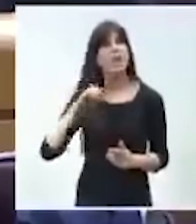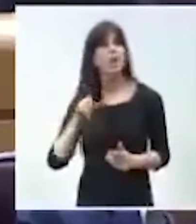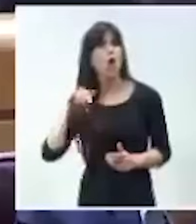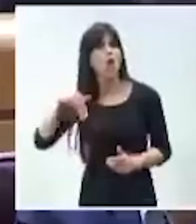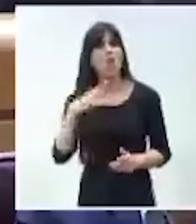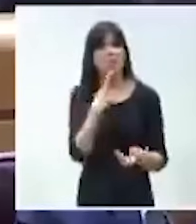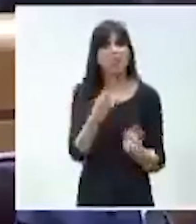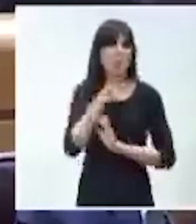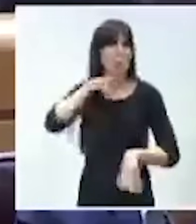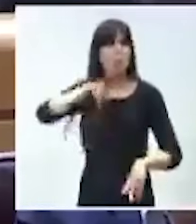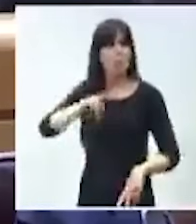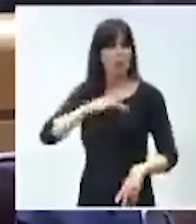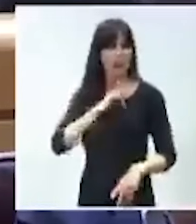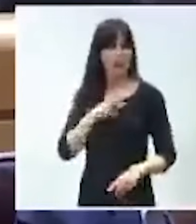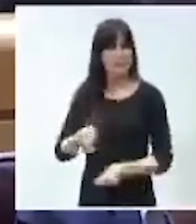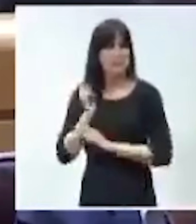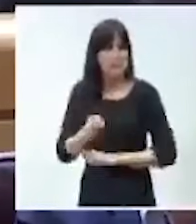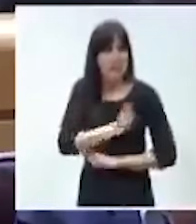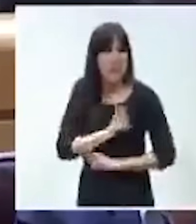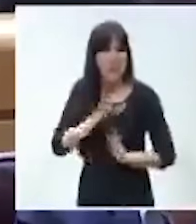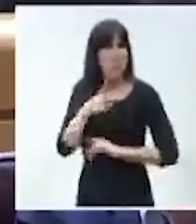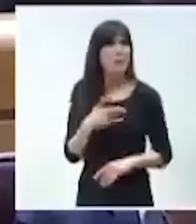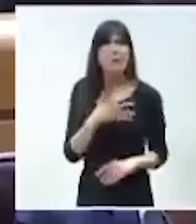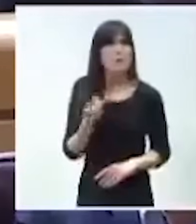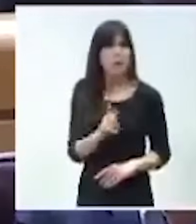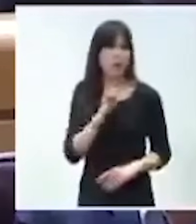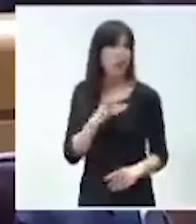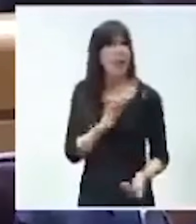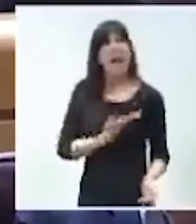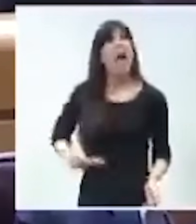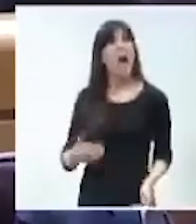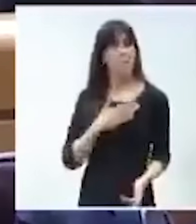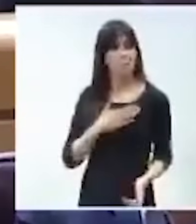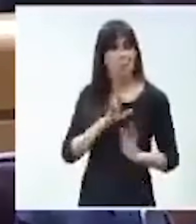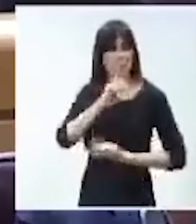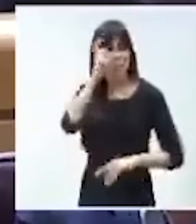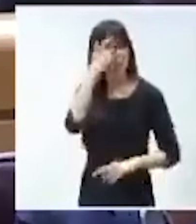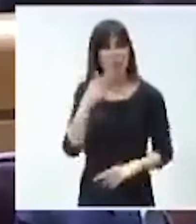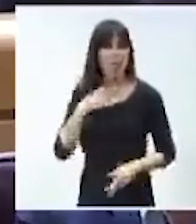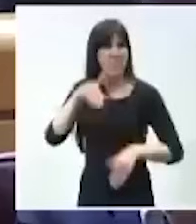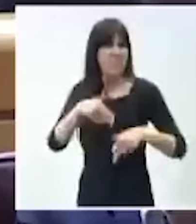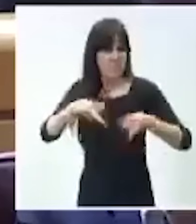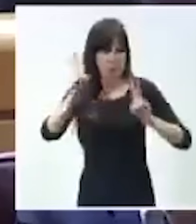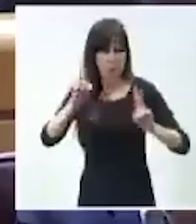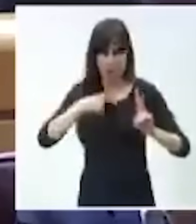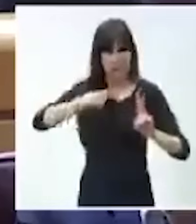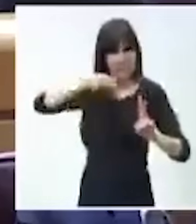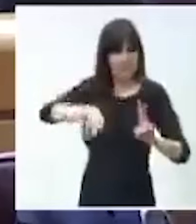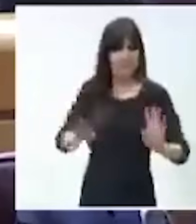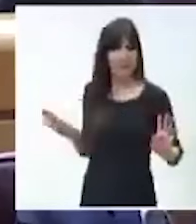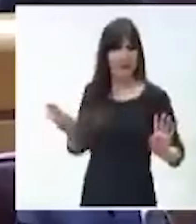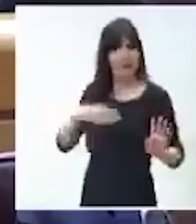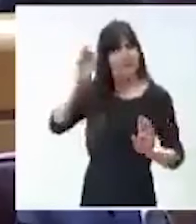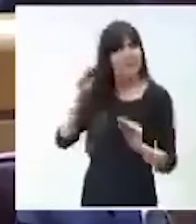Pitt está muerto. Le falta talla y dignidad política para dimitir. Respuesta que fue muy aplaudida en la Cámara